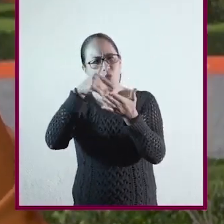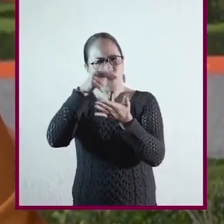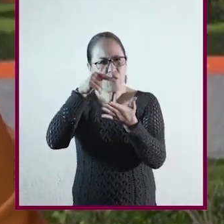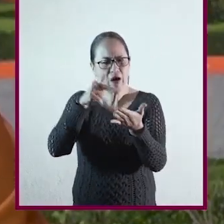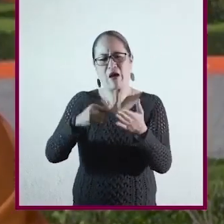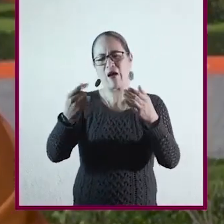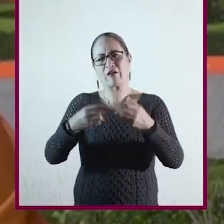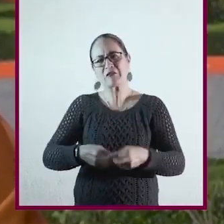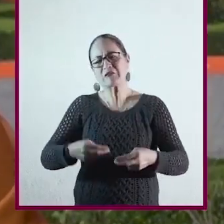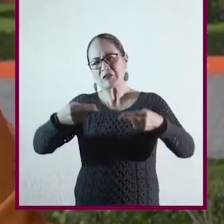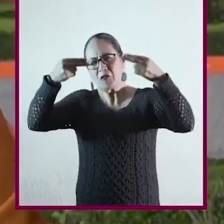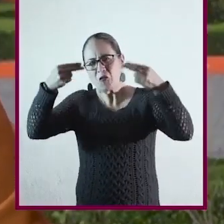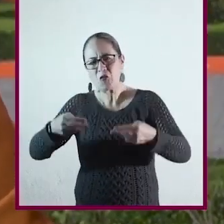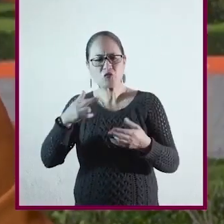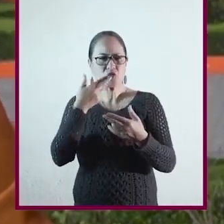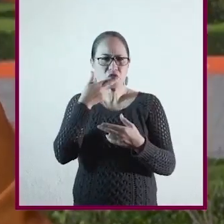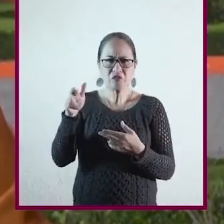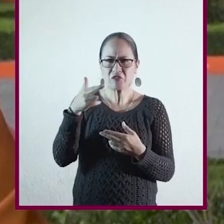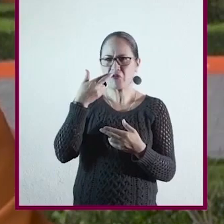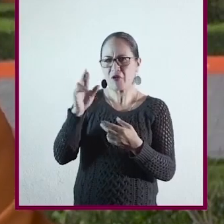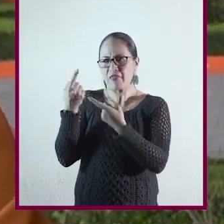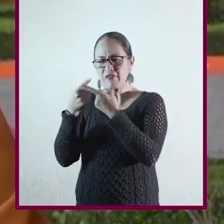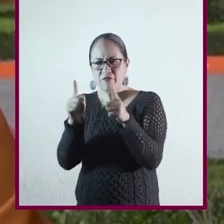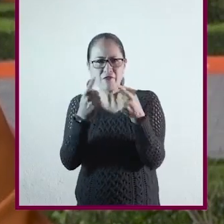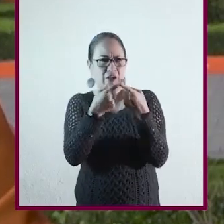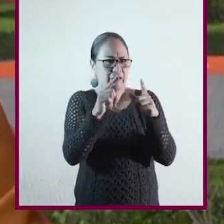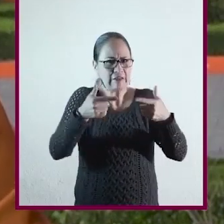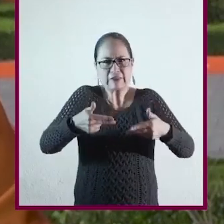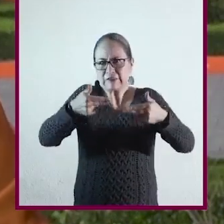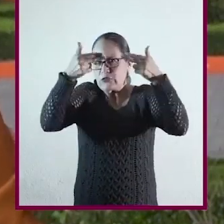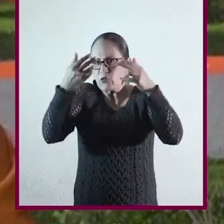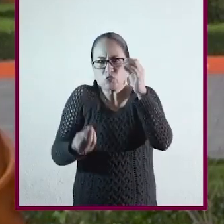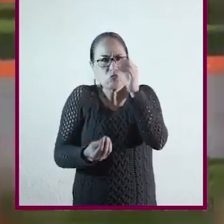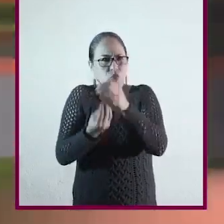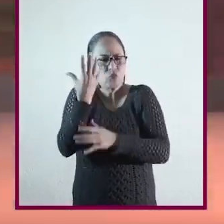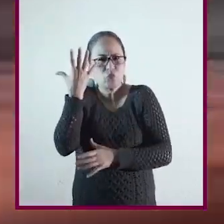conveniencia, centros comerciales, restaurantes y todo tipo de